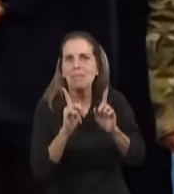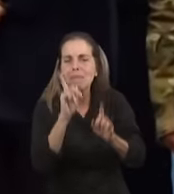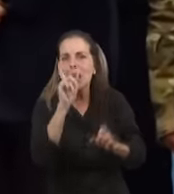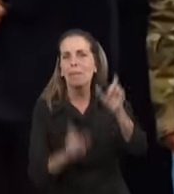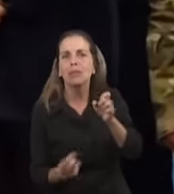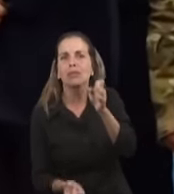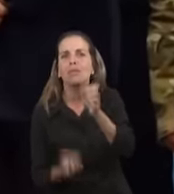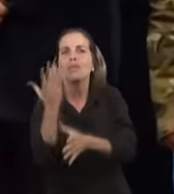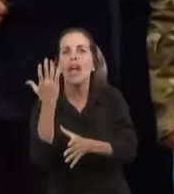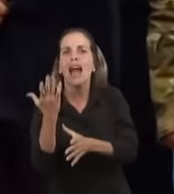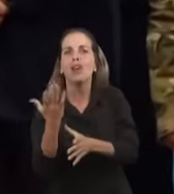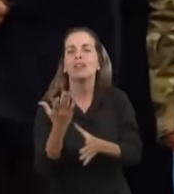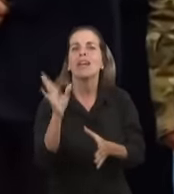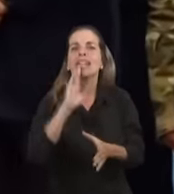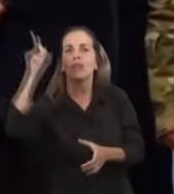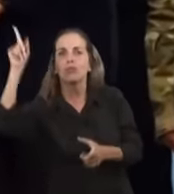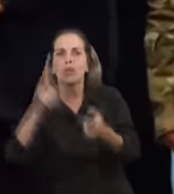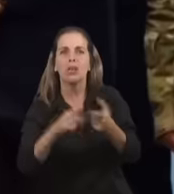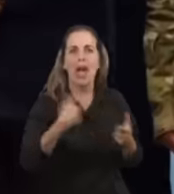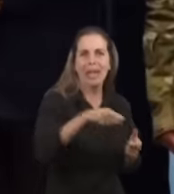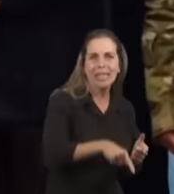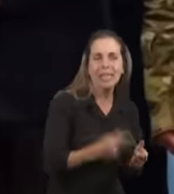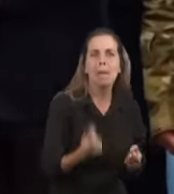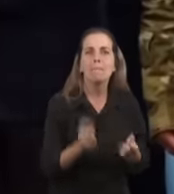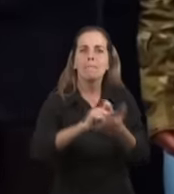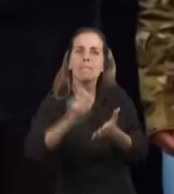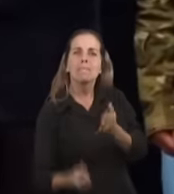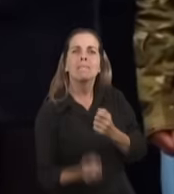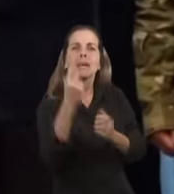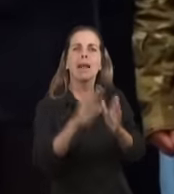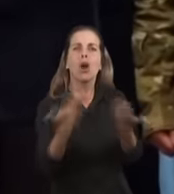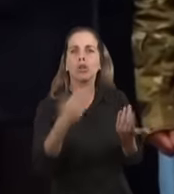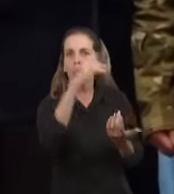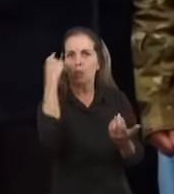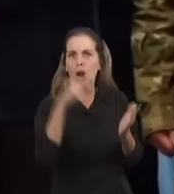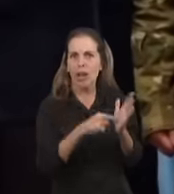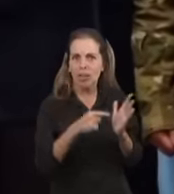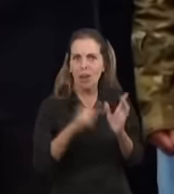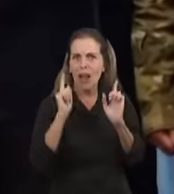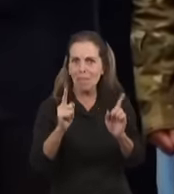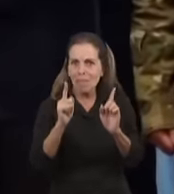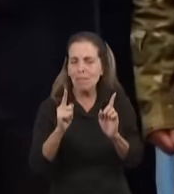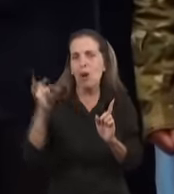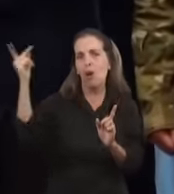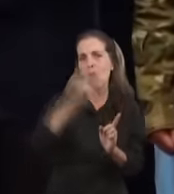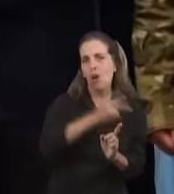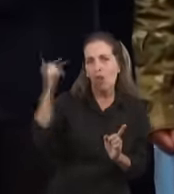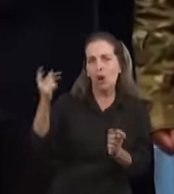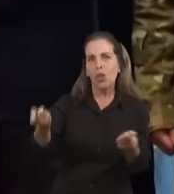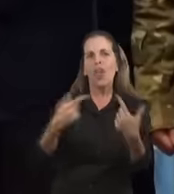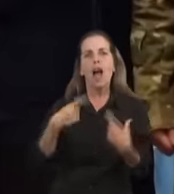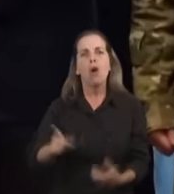naciones cuando diagramaron sus primeras constituciones. Es una tradición que debería darnos orgullo porque estas